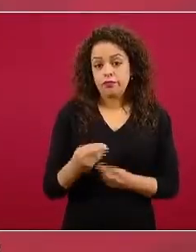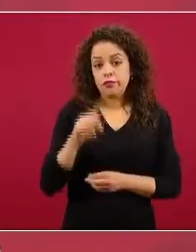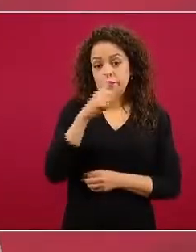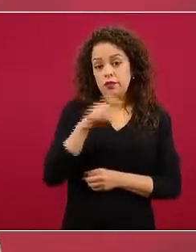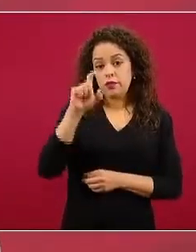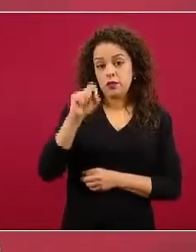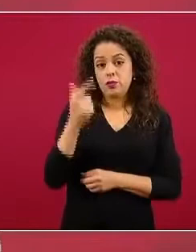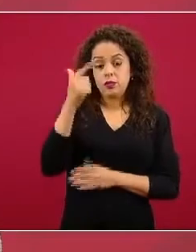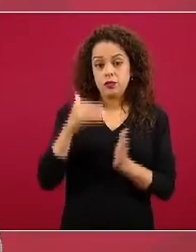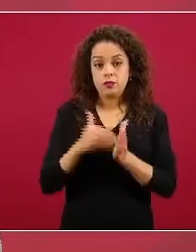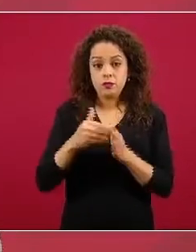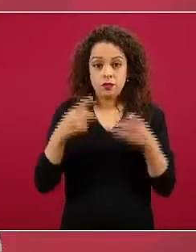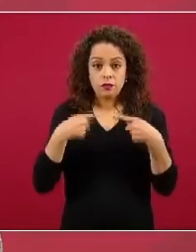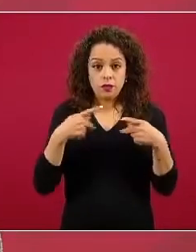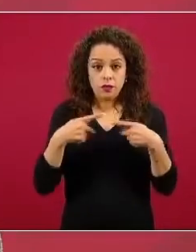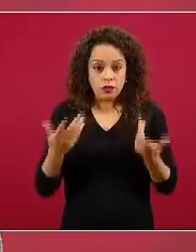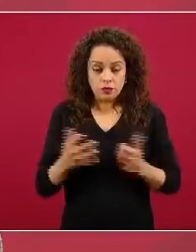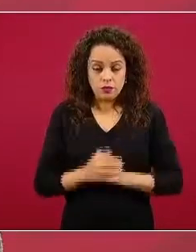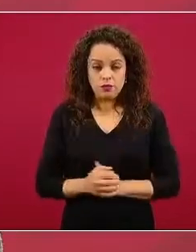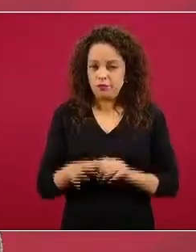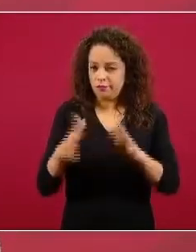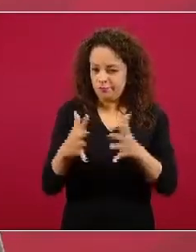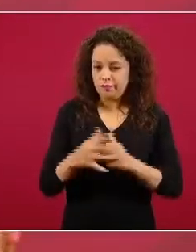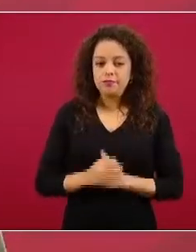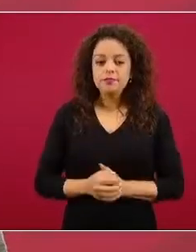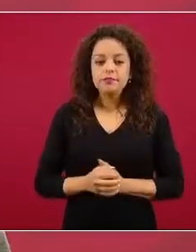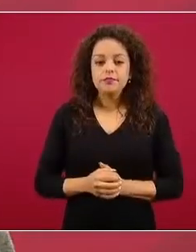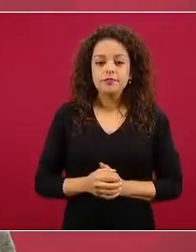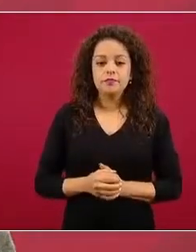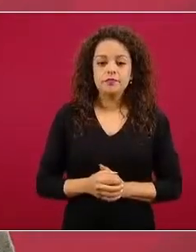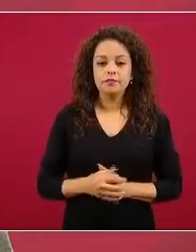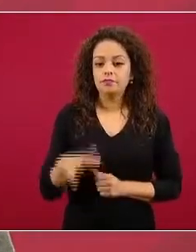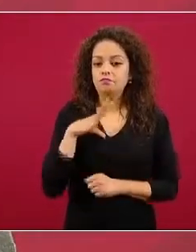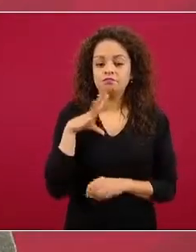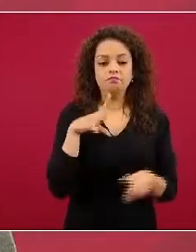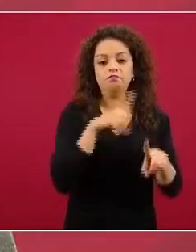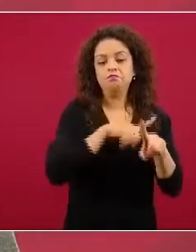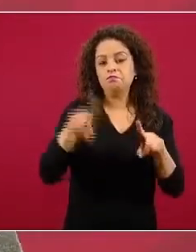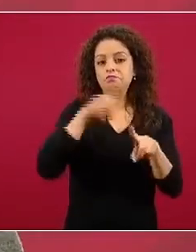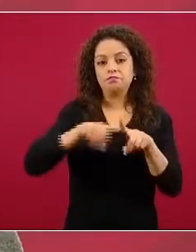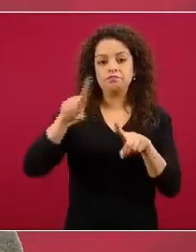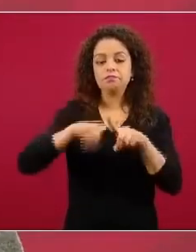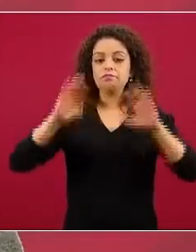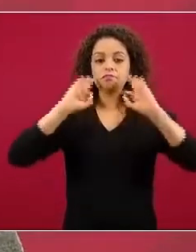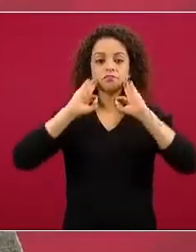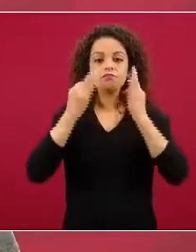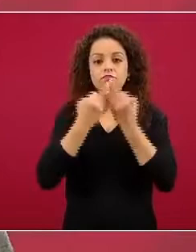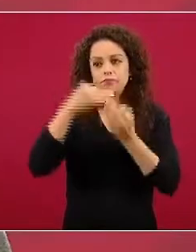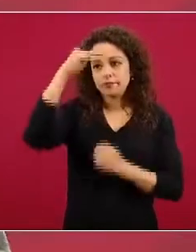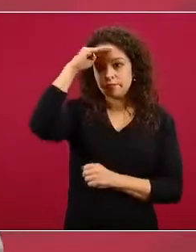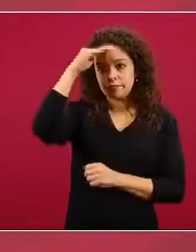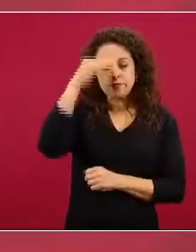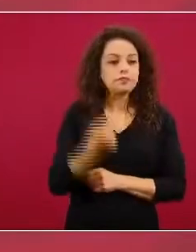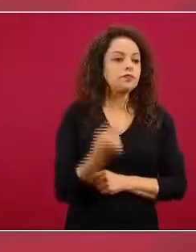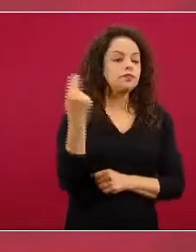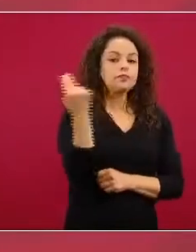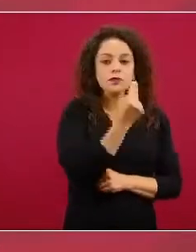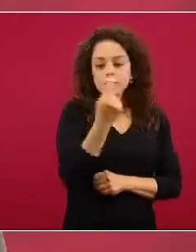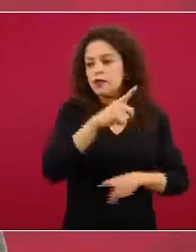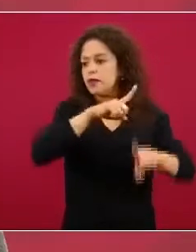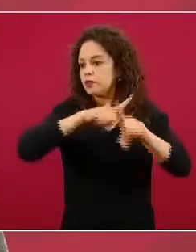de personas, número redondo, que tiene distintas perspectivas, distintas necesidades,